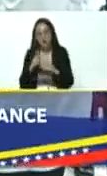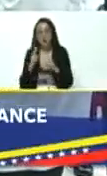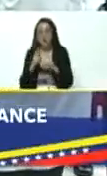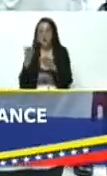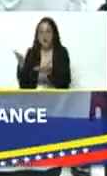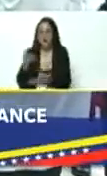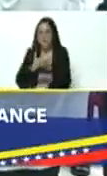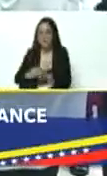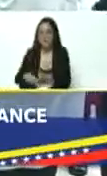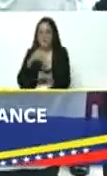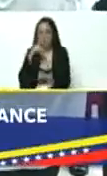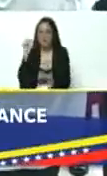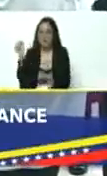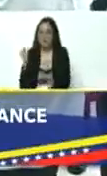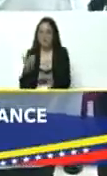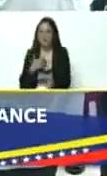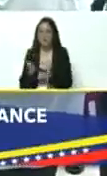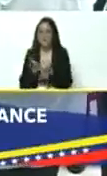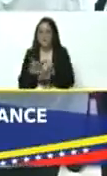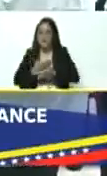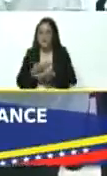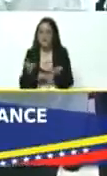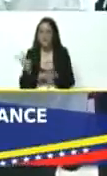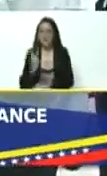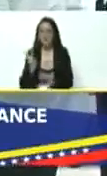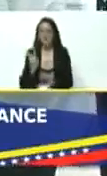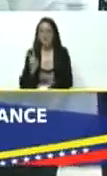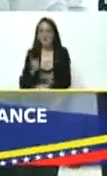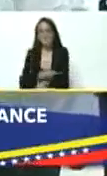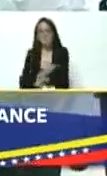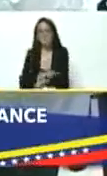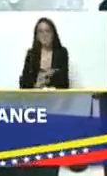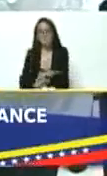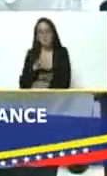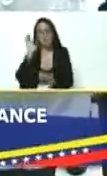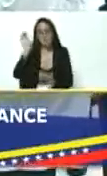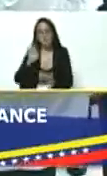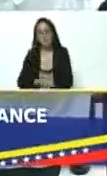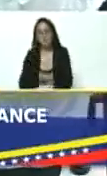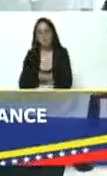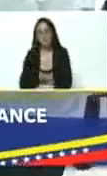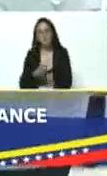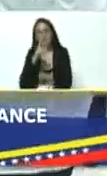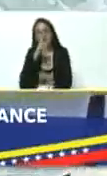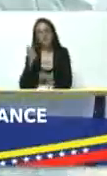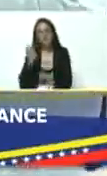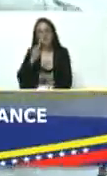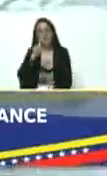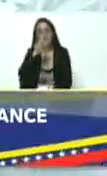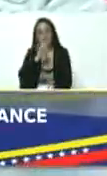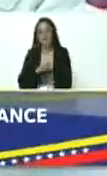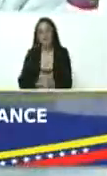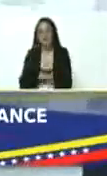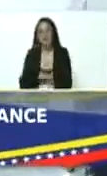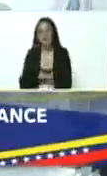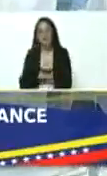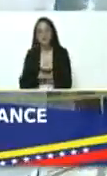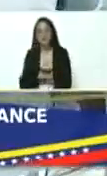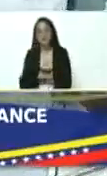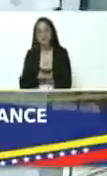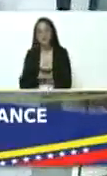conocerlo y prestar mi servicio a Venezuela, al país hermano. ¿Qué edad tienes tú, José? 31 años. 31 años, Dailén